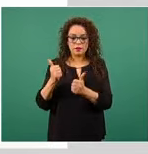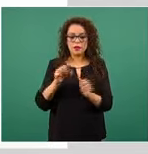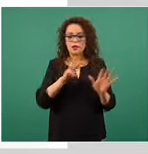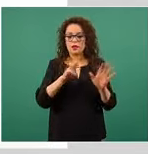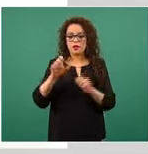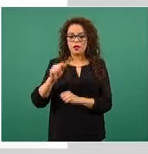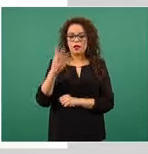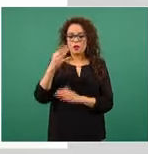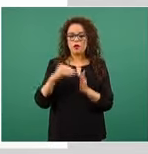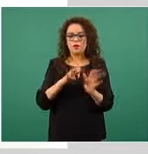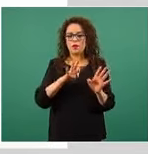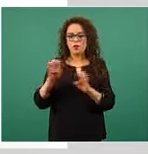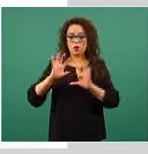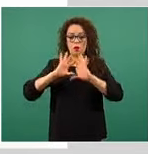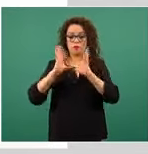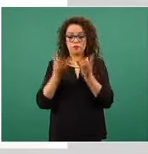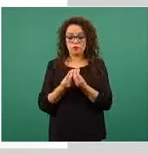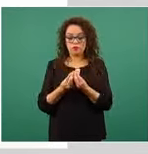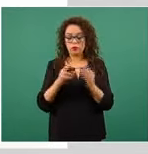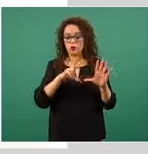374.400 para una suma de